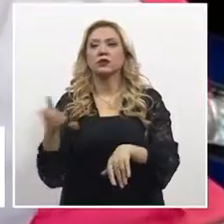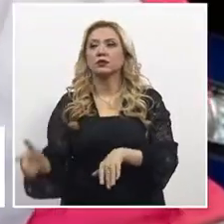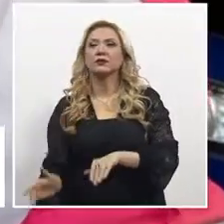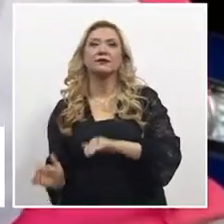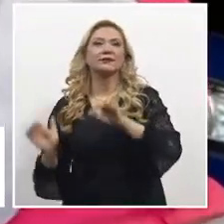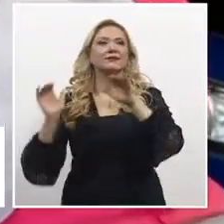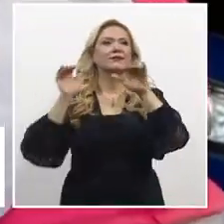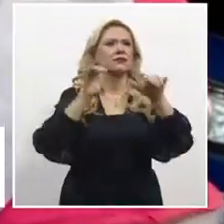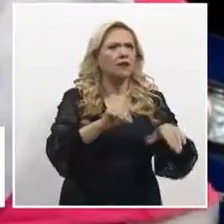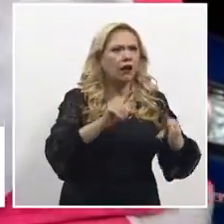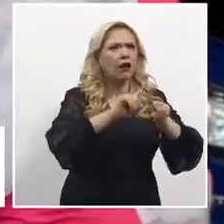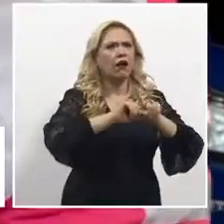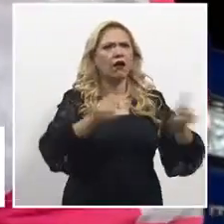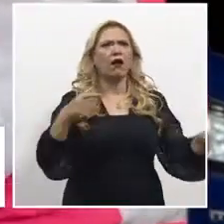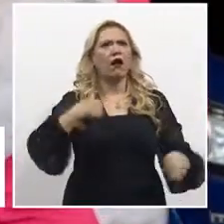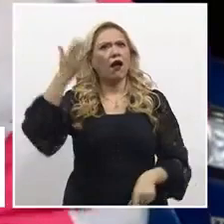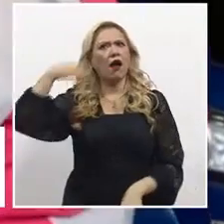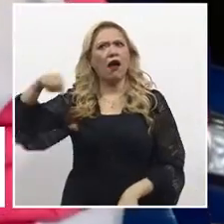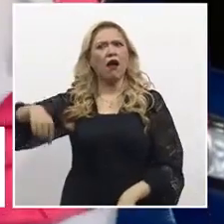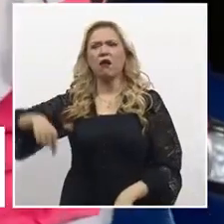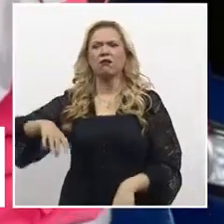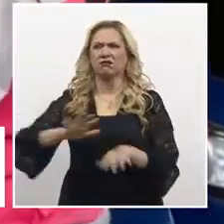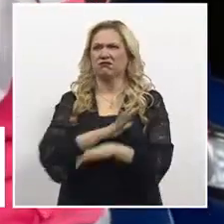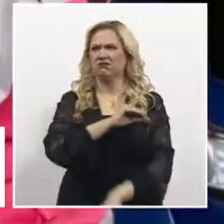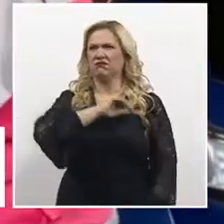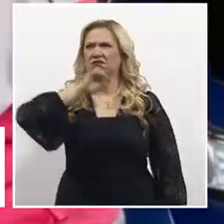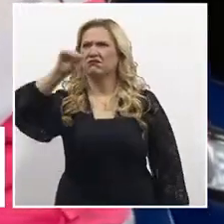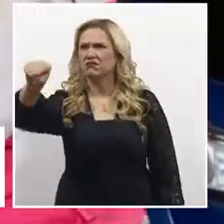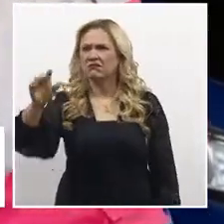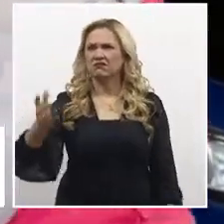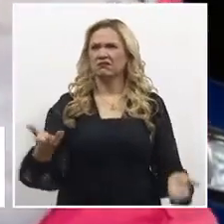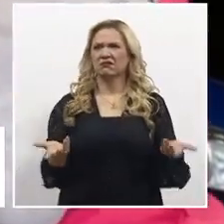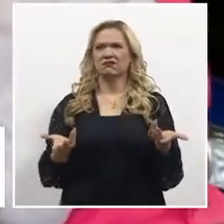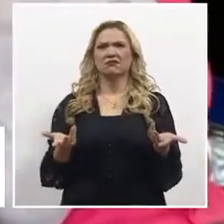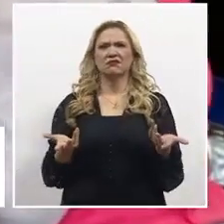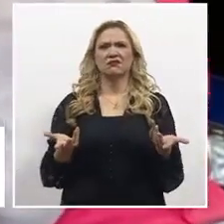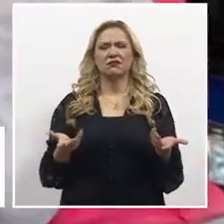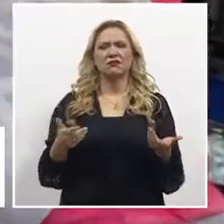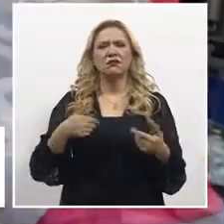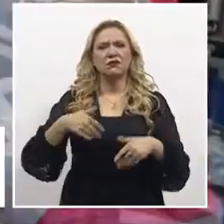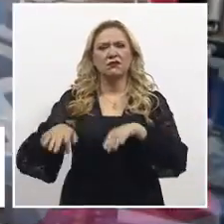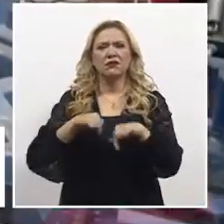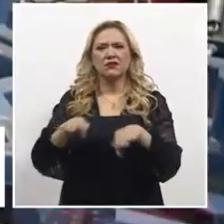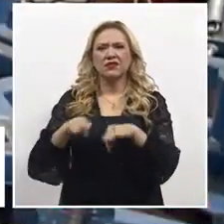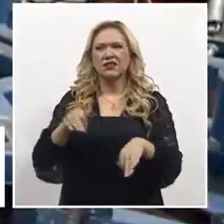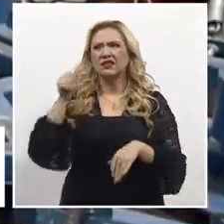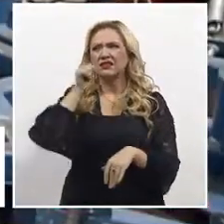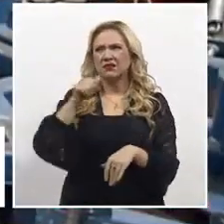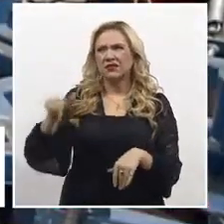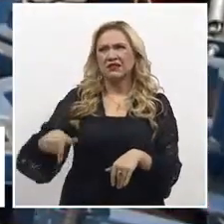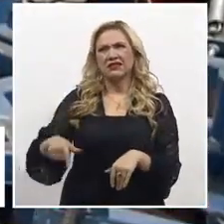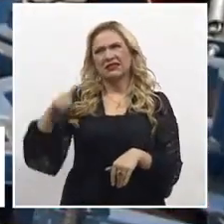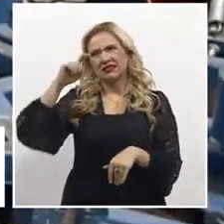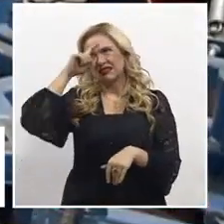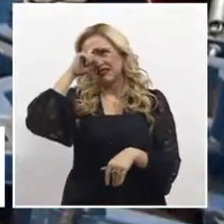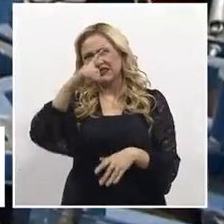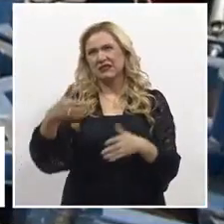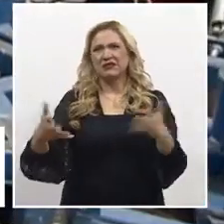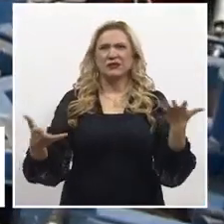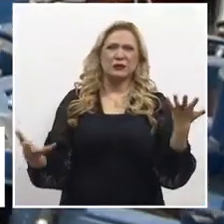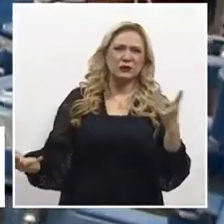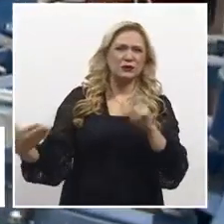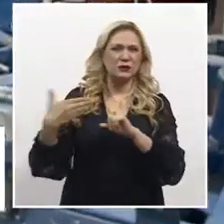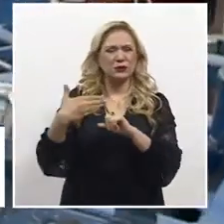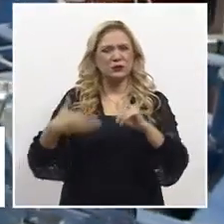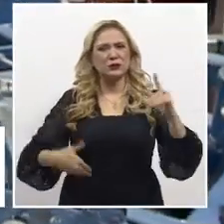en un lugar distinto al que originalmente ocupaba y en el que estaba expuesta a un ambiente laboral pernicioso en la misma fuente de trabajo y sin variar